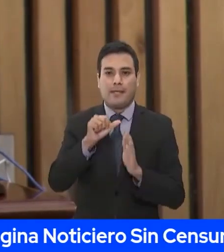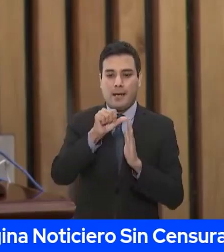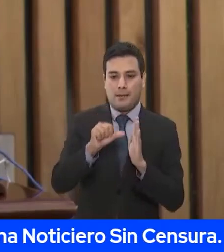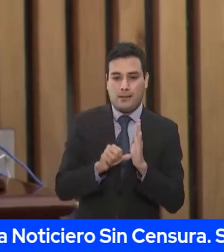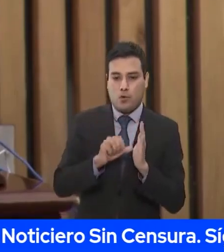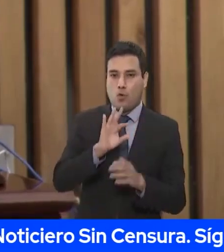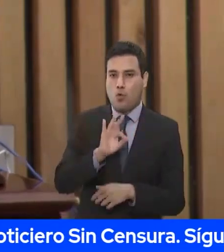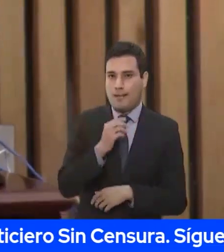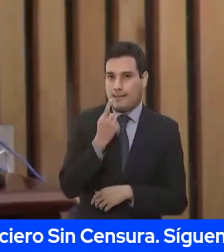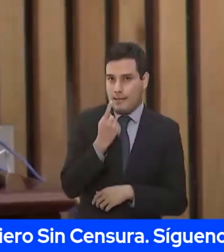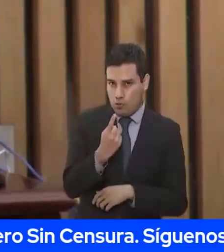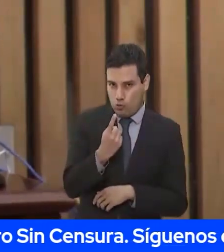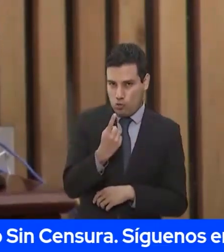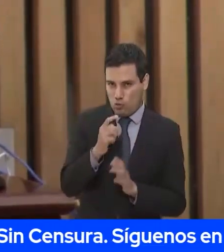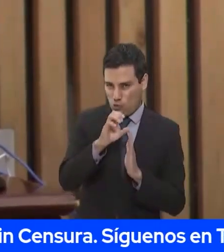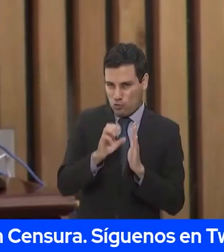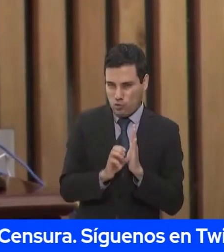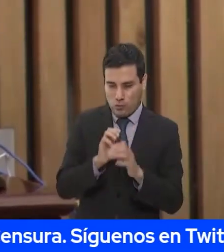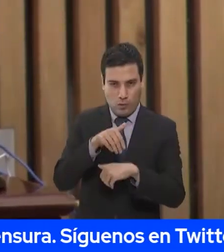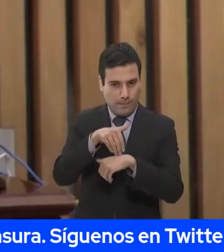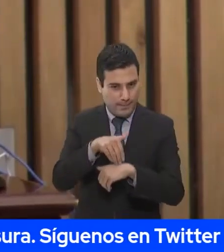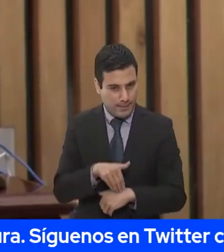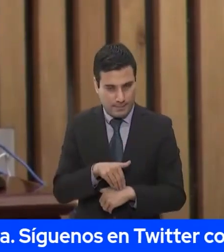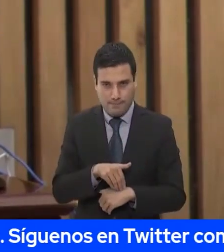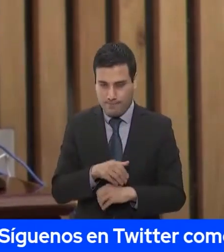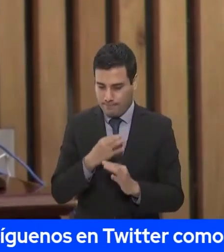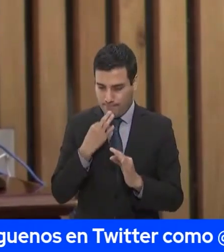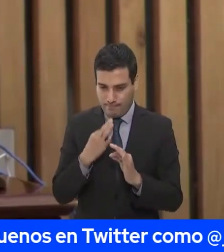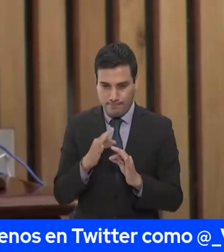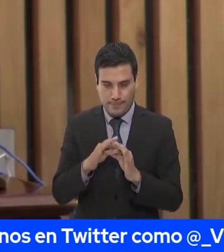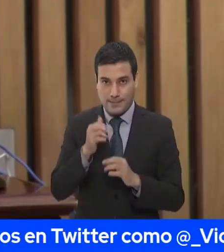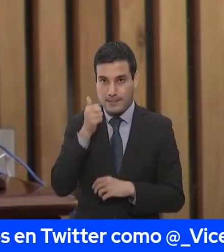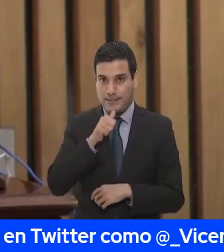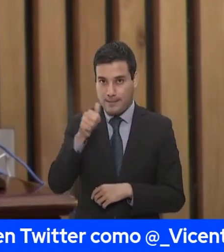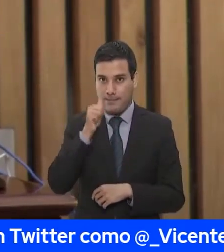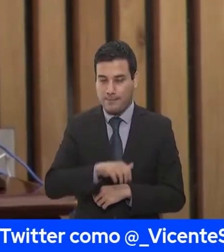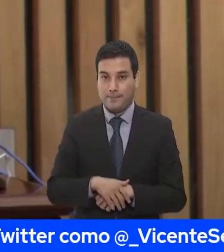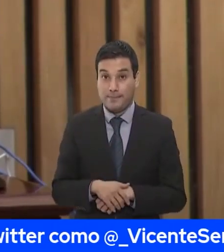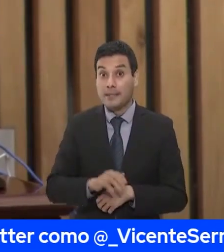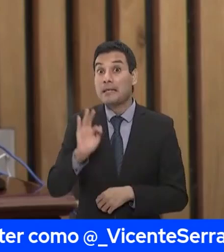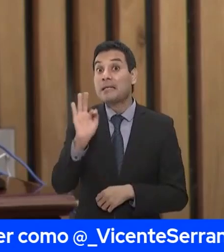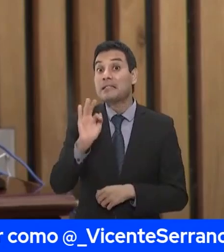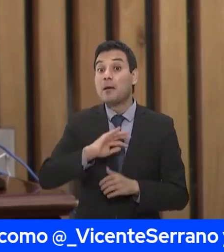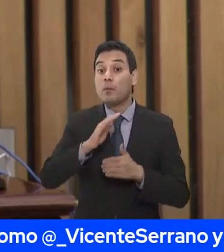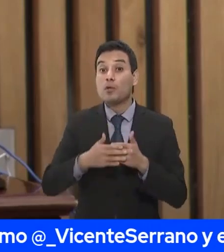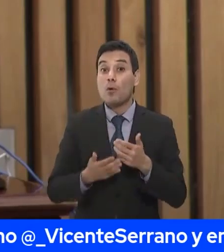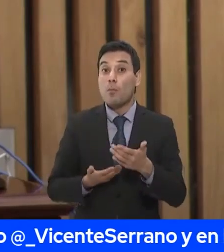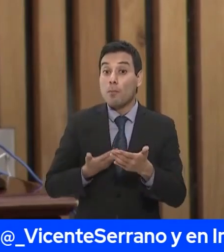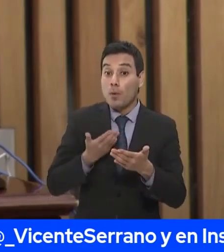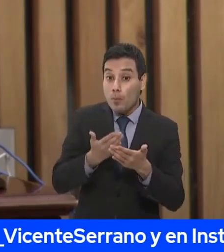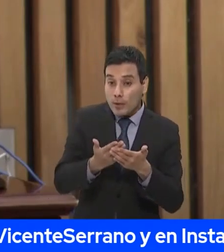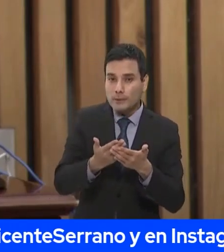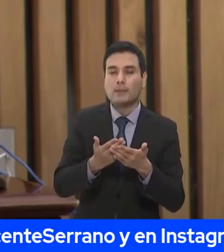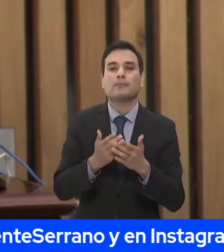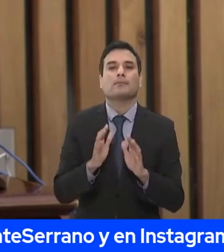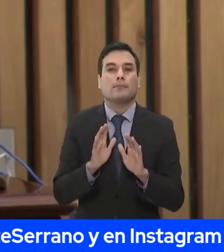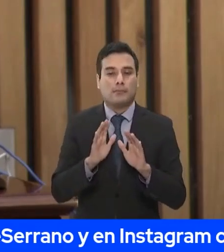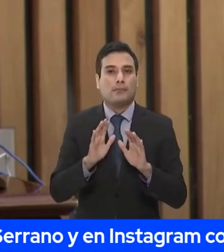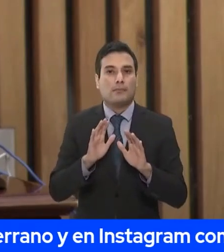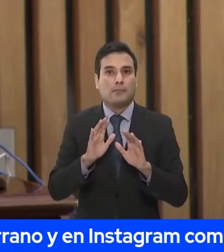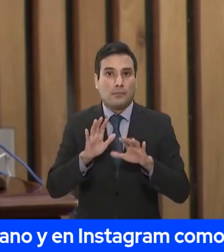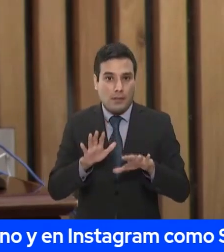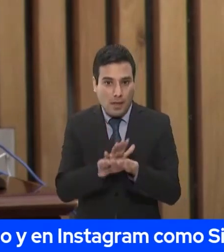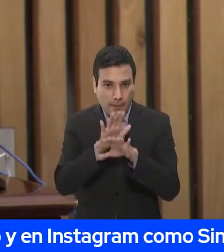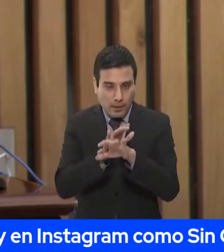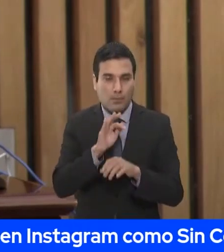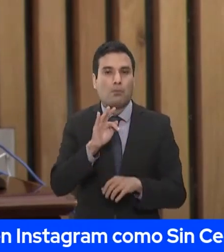artículo 41 de nuestra Constitución, la que, de ser aprobada, puede permitir resolver en el futuro